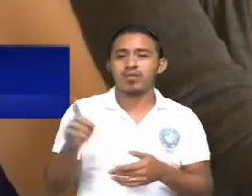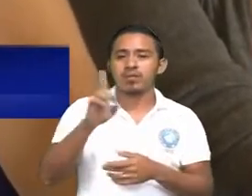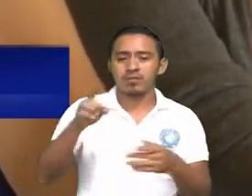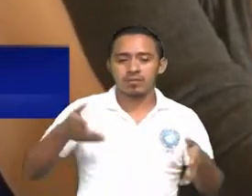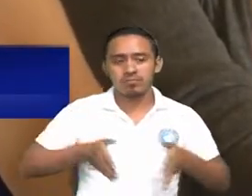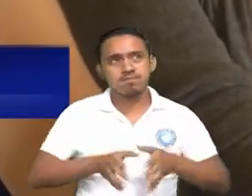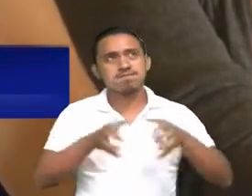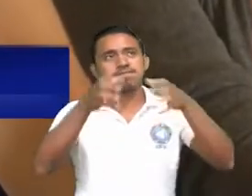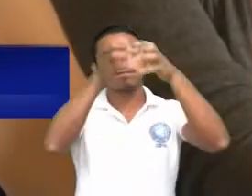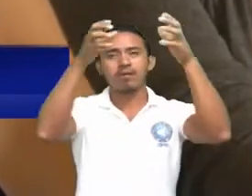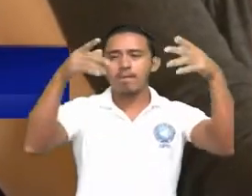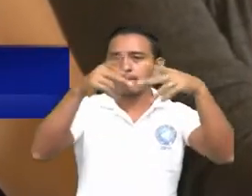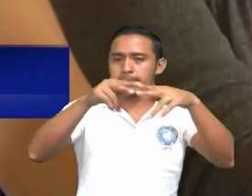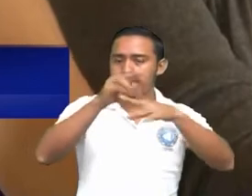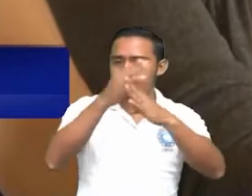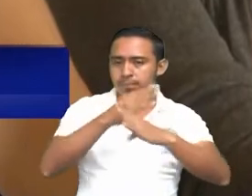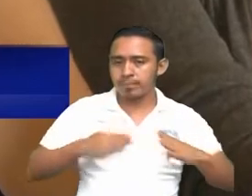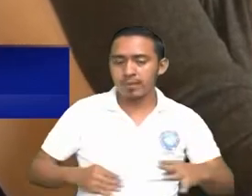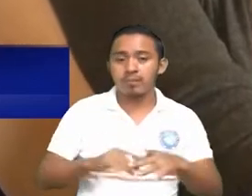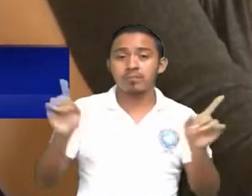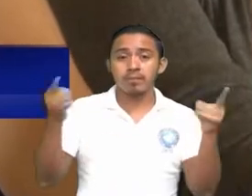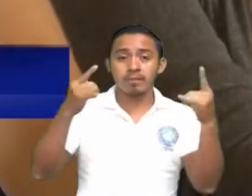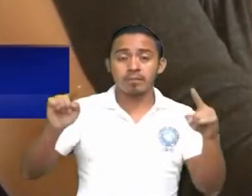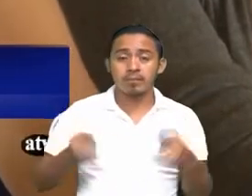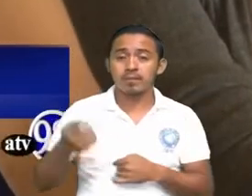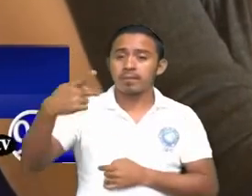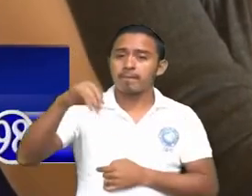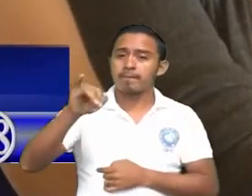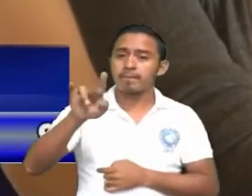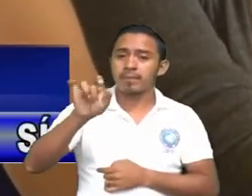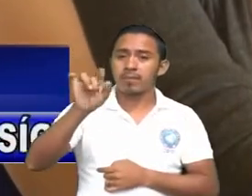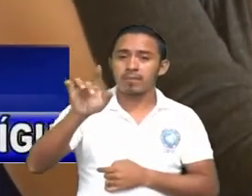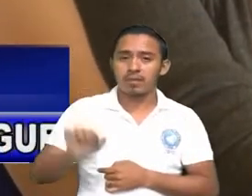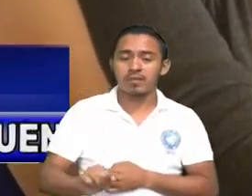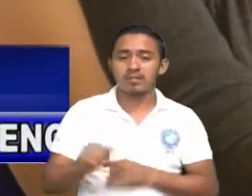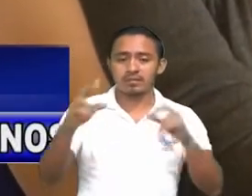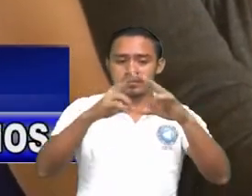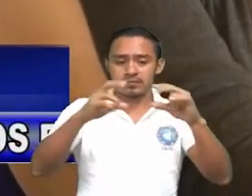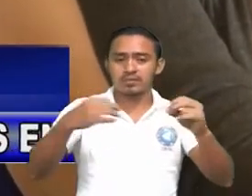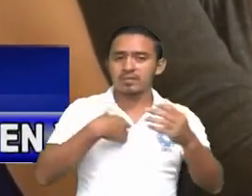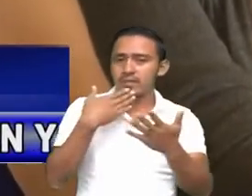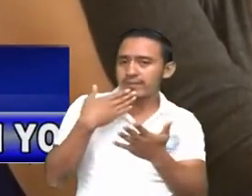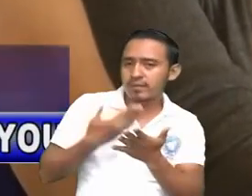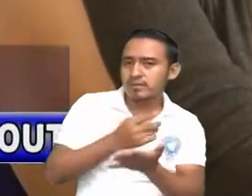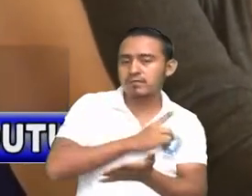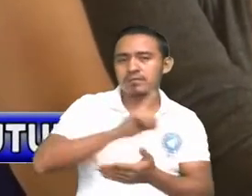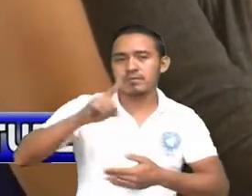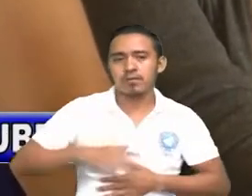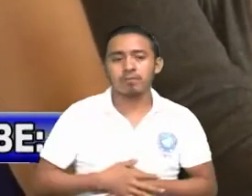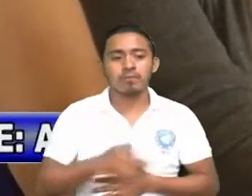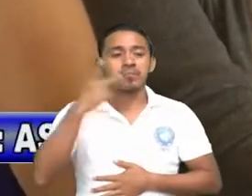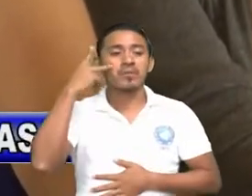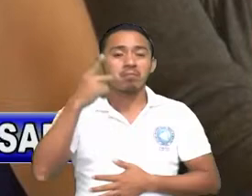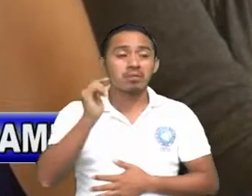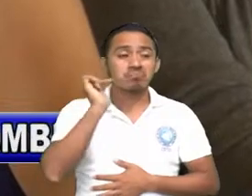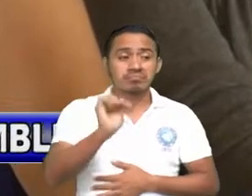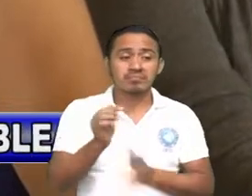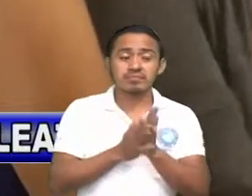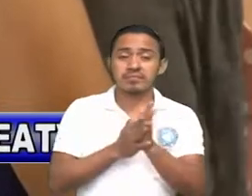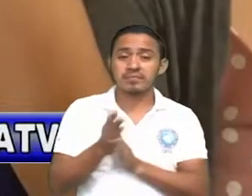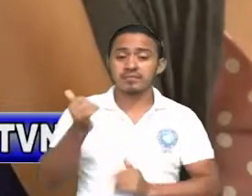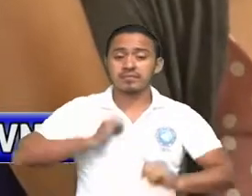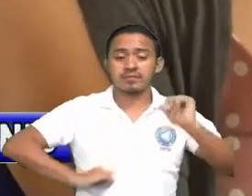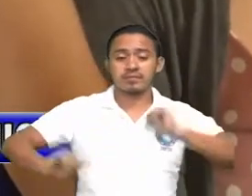Paz, con el Festival de Música Pinolera que tiene por nombre Nicaragüense por Gracia de Dios. Es un reconocimiento a nuestros